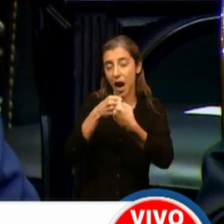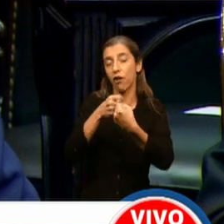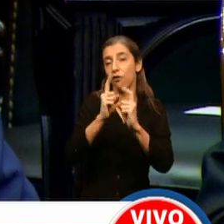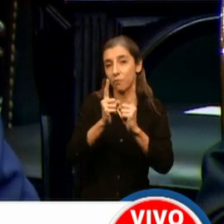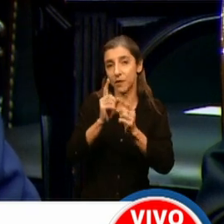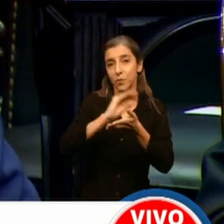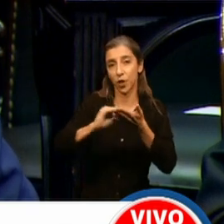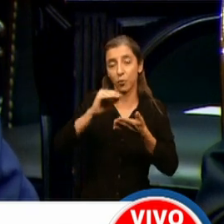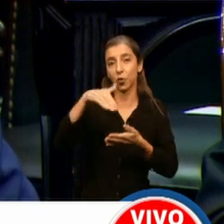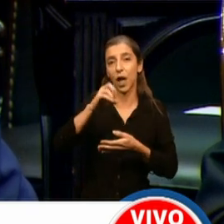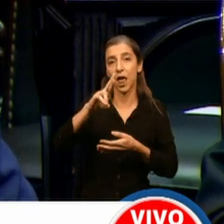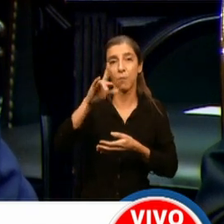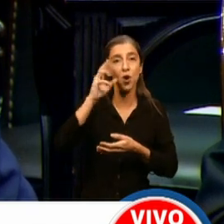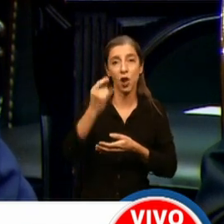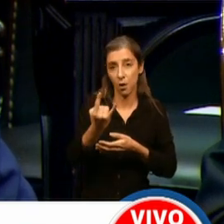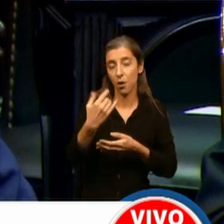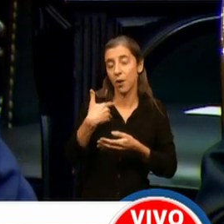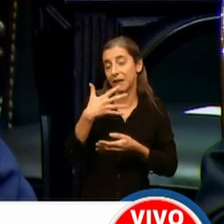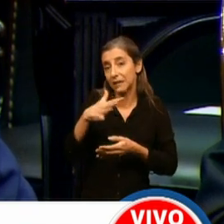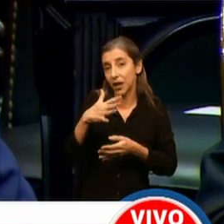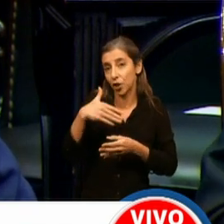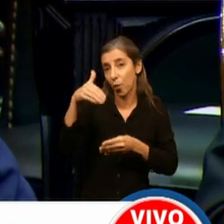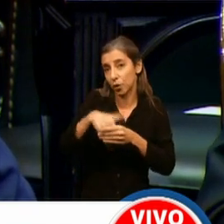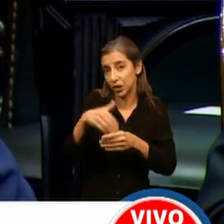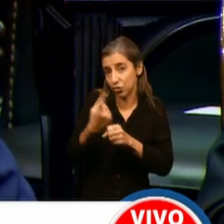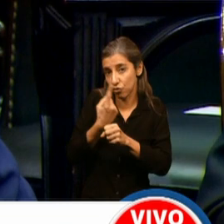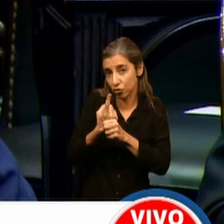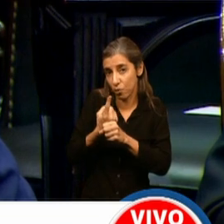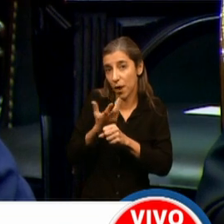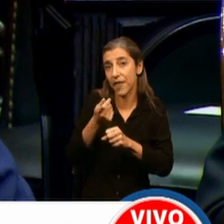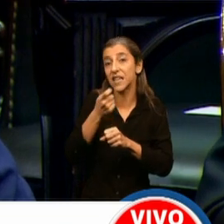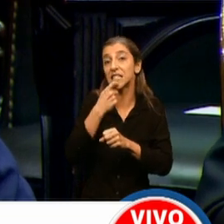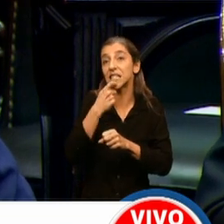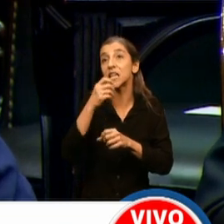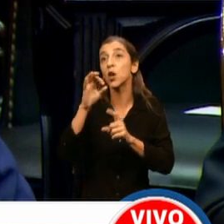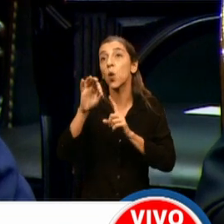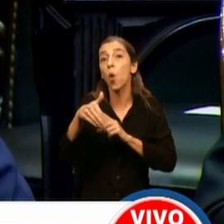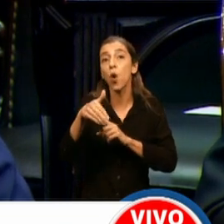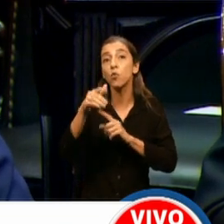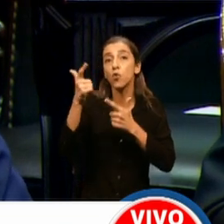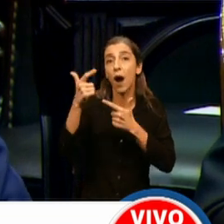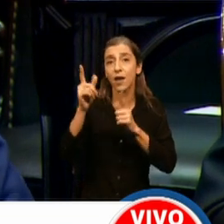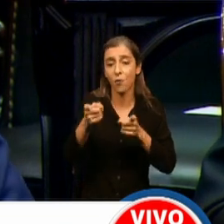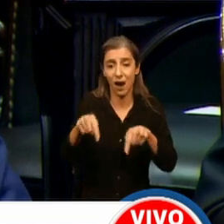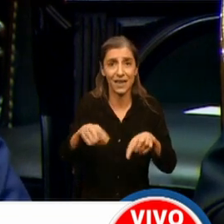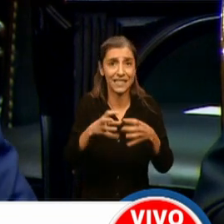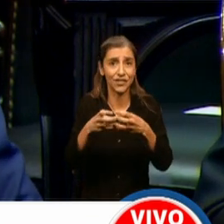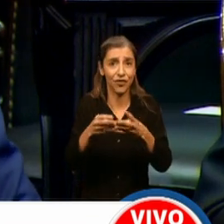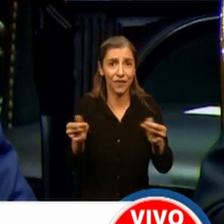que al no haber quórum no se puede sostener la votación si no hay quórum debería de levantar la sesión presidente